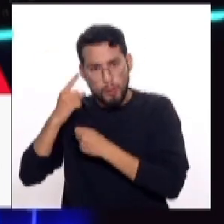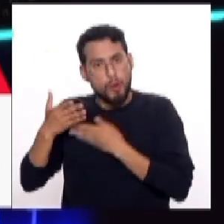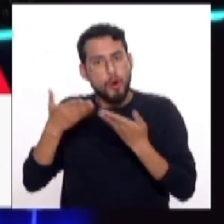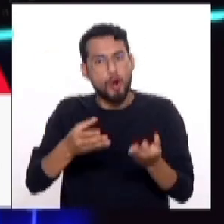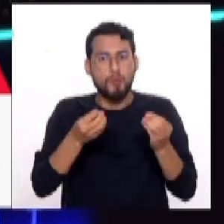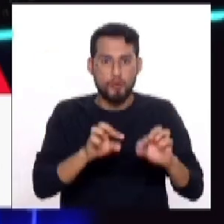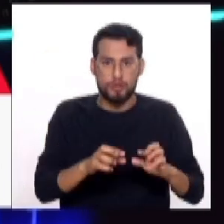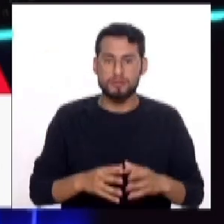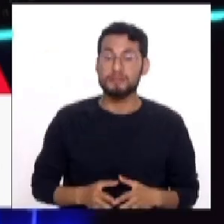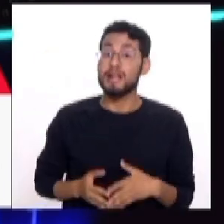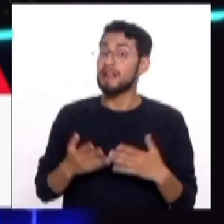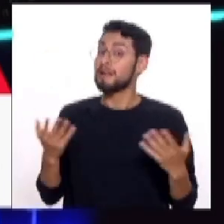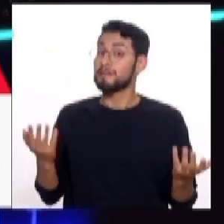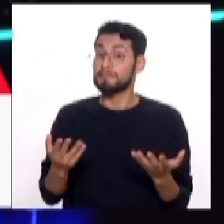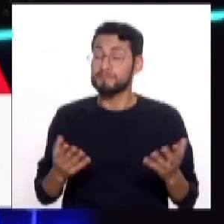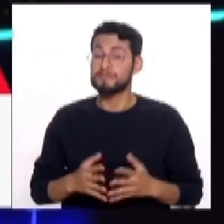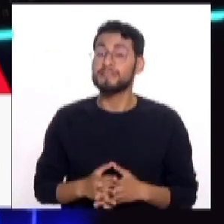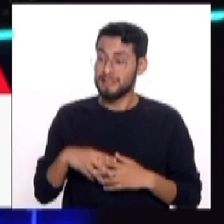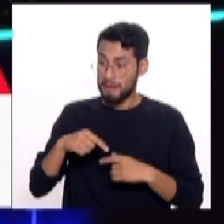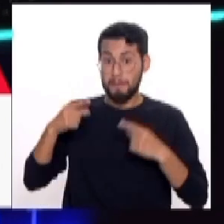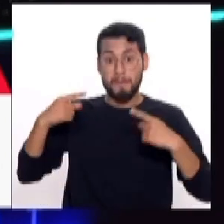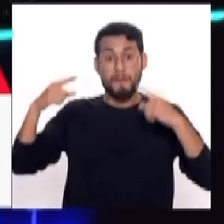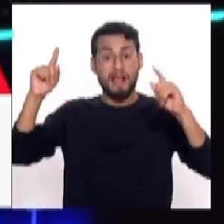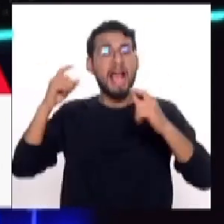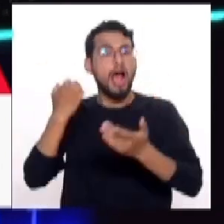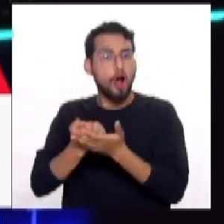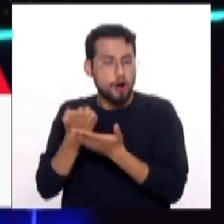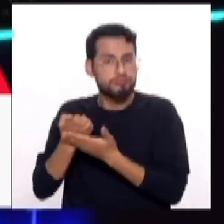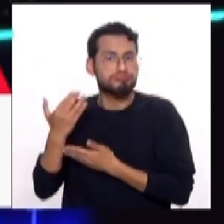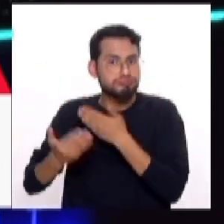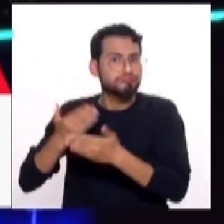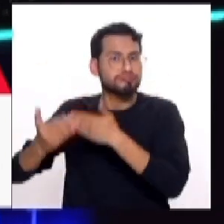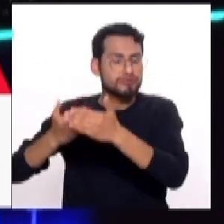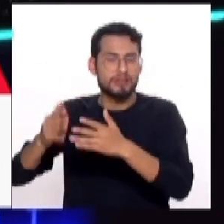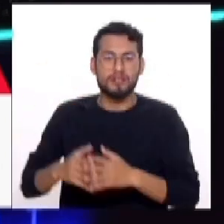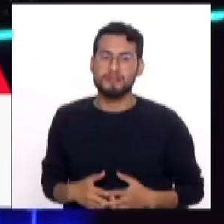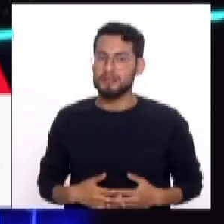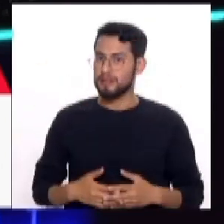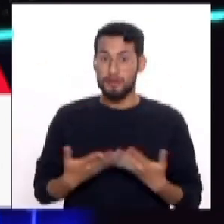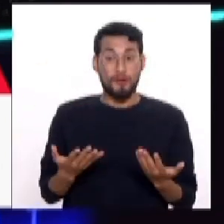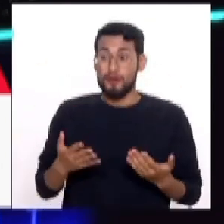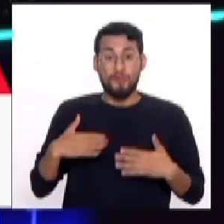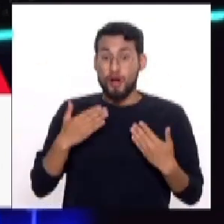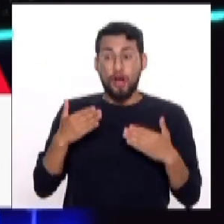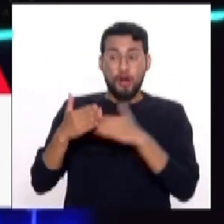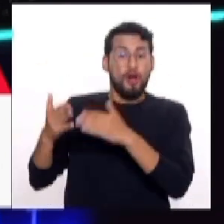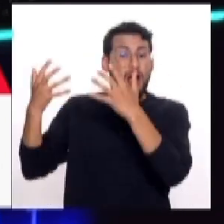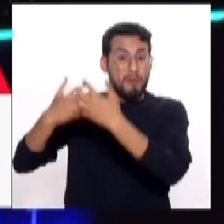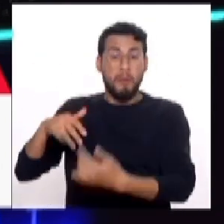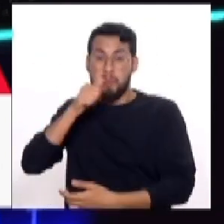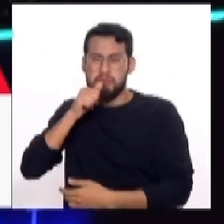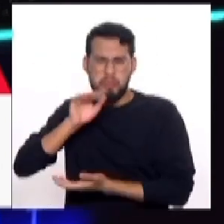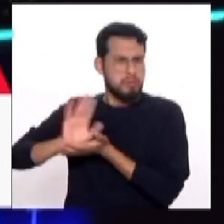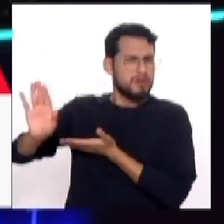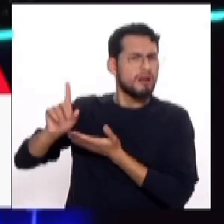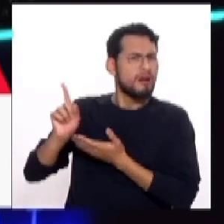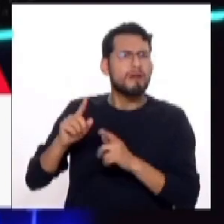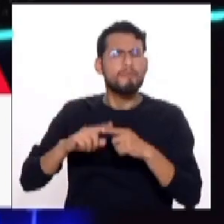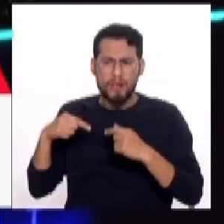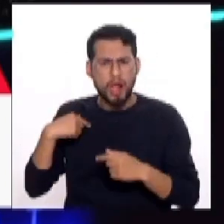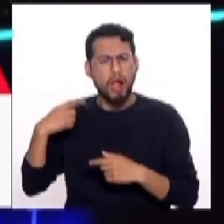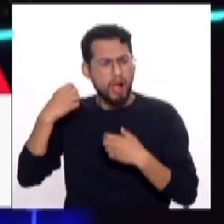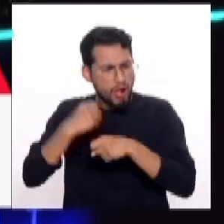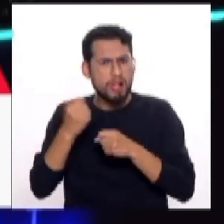oportunidades a través de esa prosperidad económica uno no puede estar en contra del sector privado y querer la creación